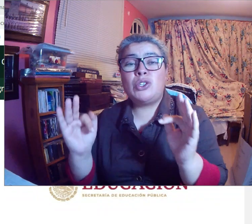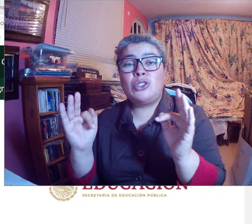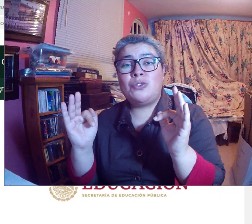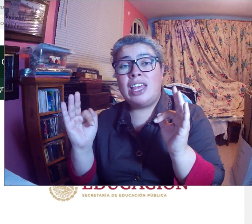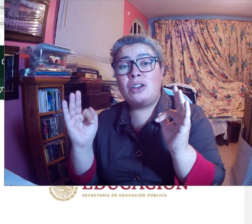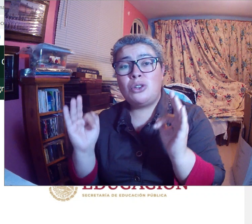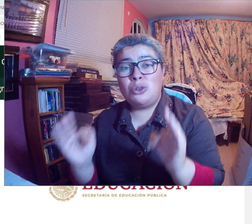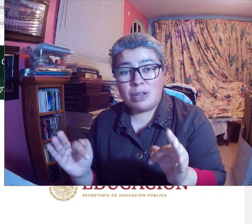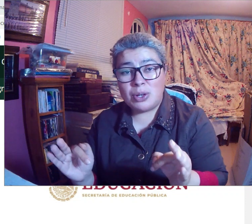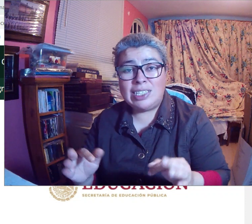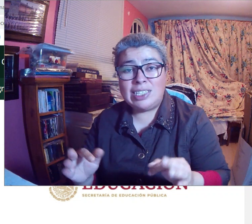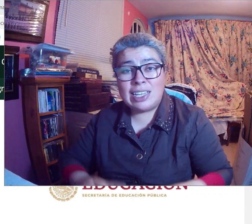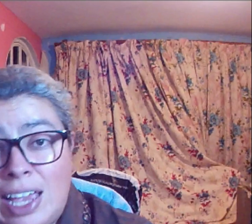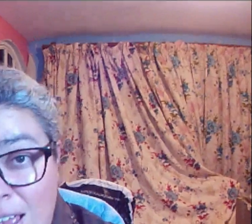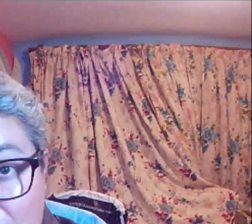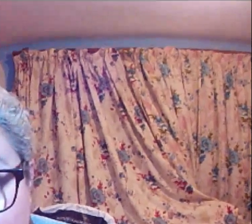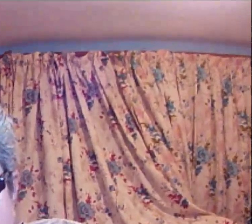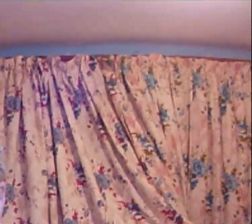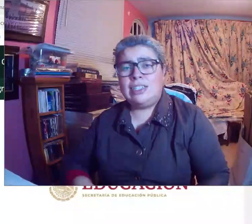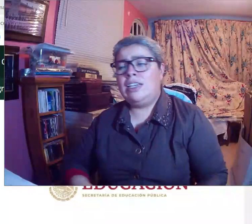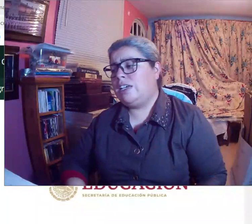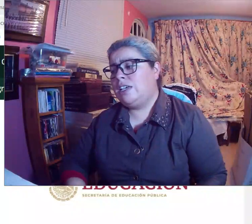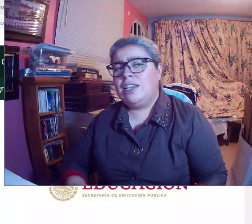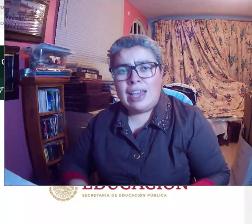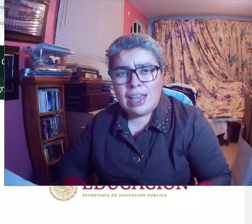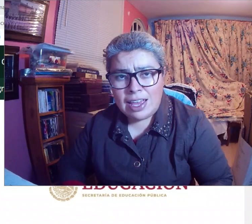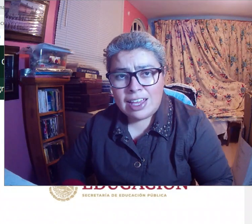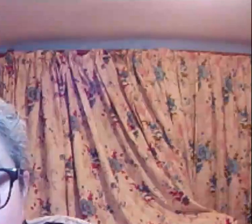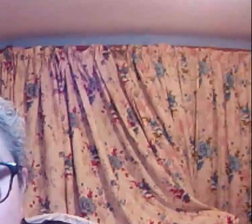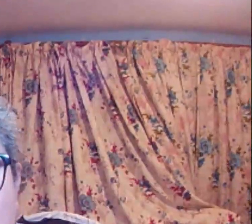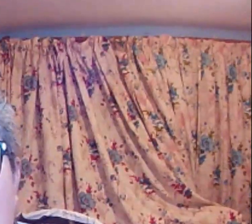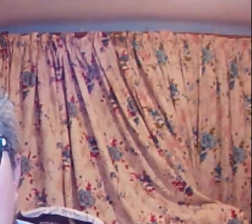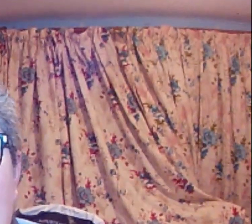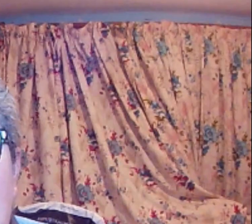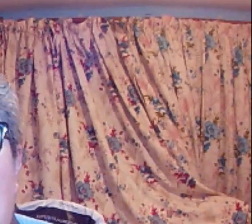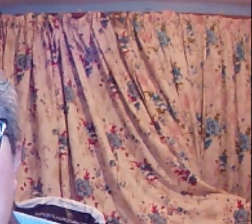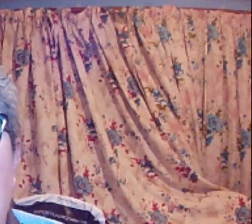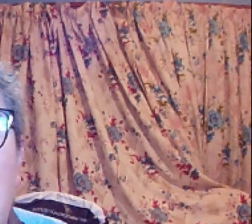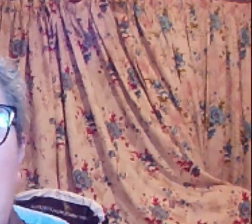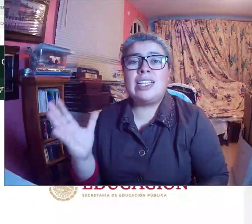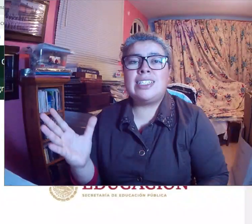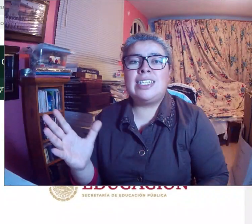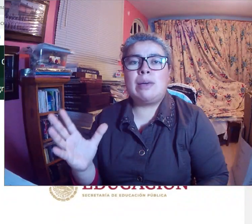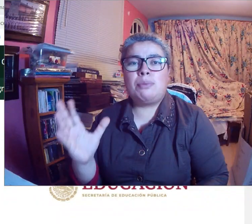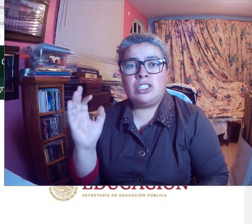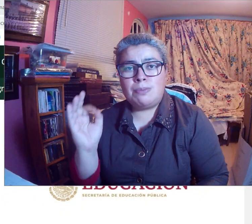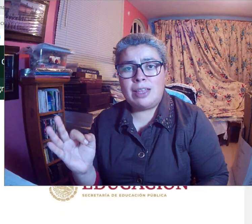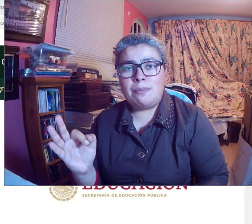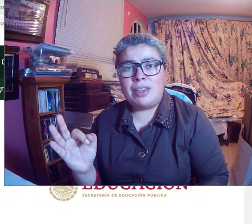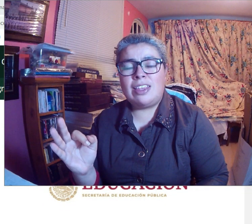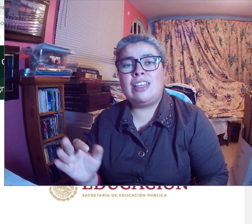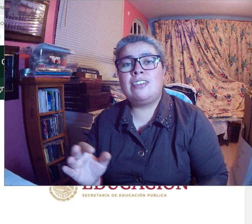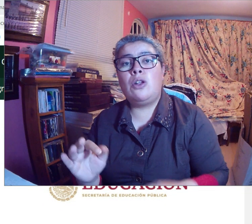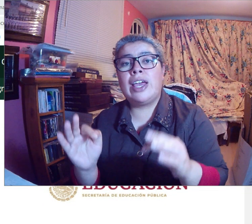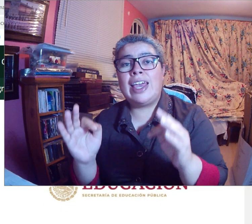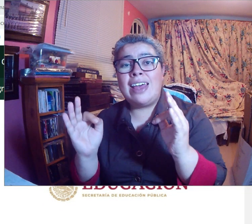en nuestro video número 15. ¿Qué? ¿Sí? ¿Qué? Número 15. Esto quiere decir que